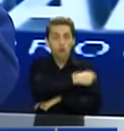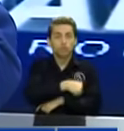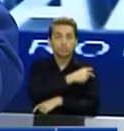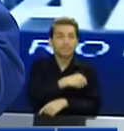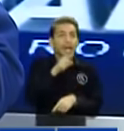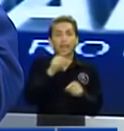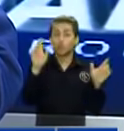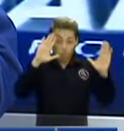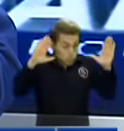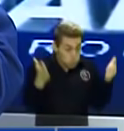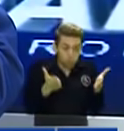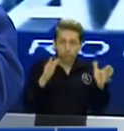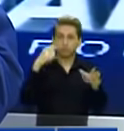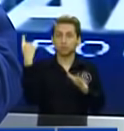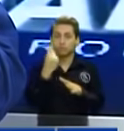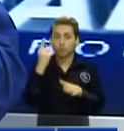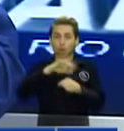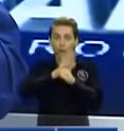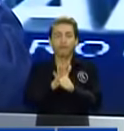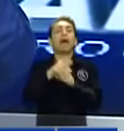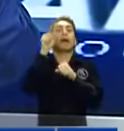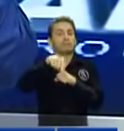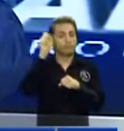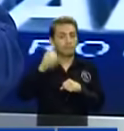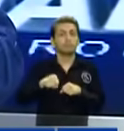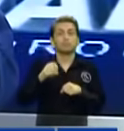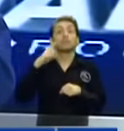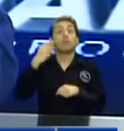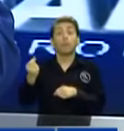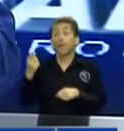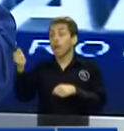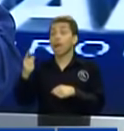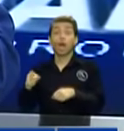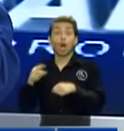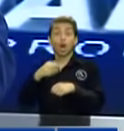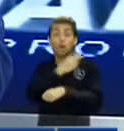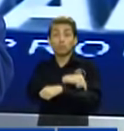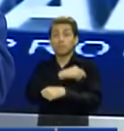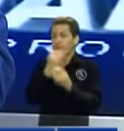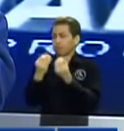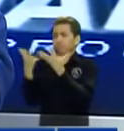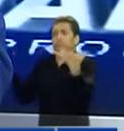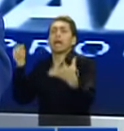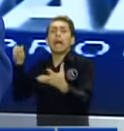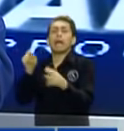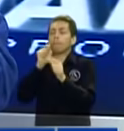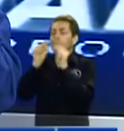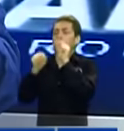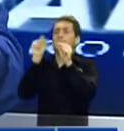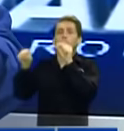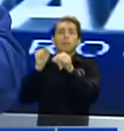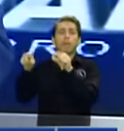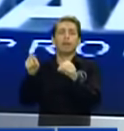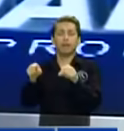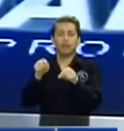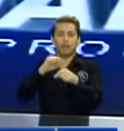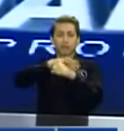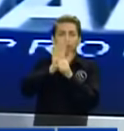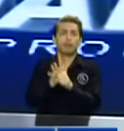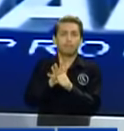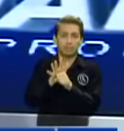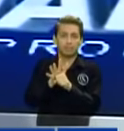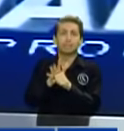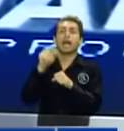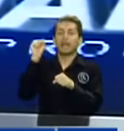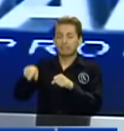este caso, los focos de contaminación o los hospitales, entre comillas, sucios, o sea, de coronavirus, los estamos